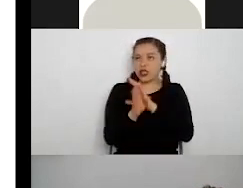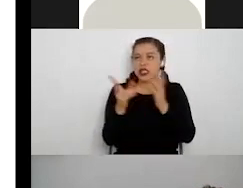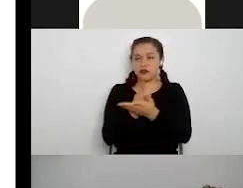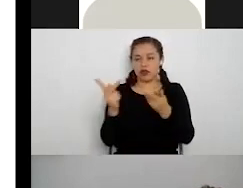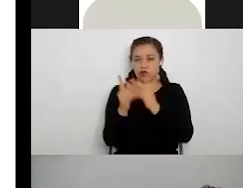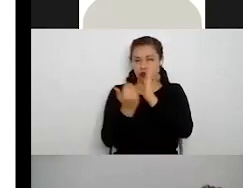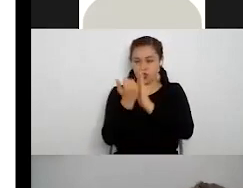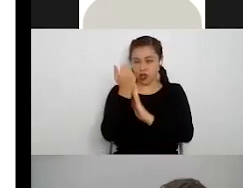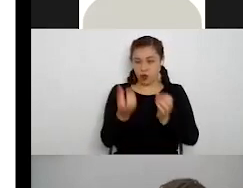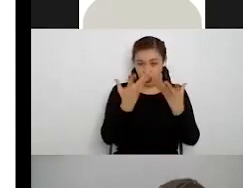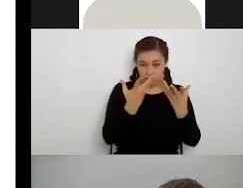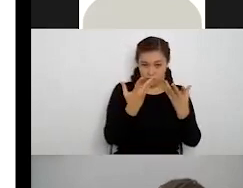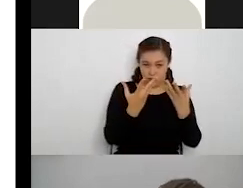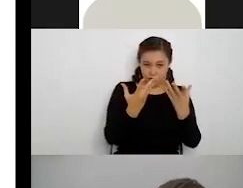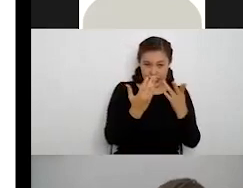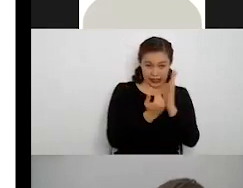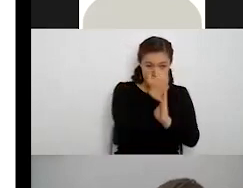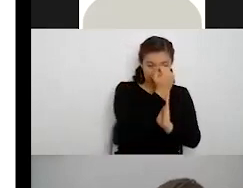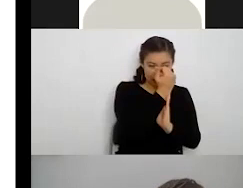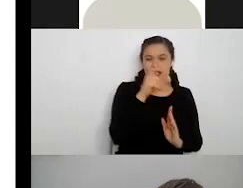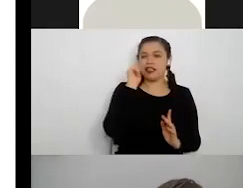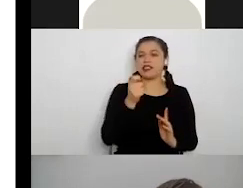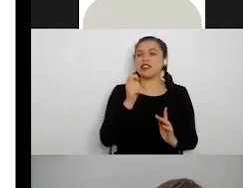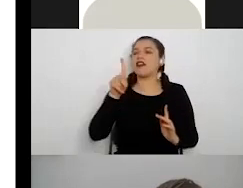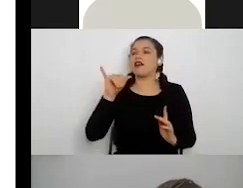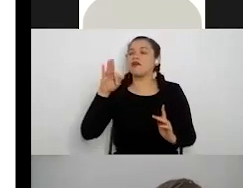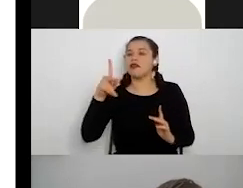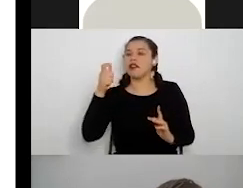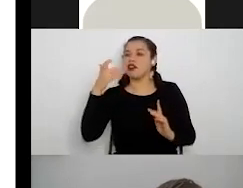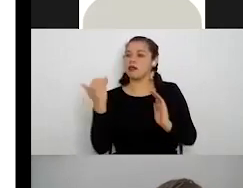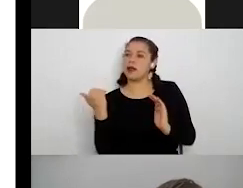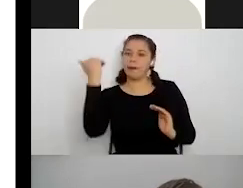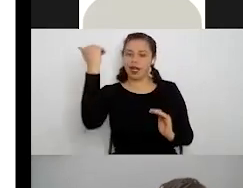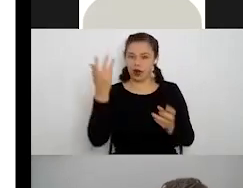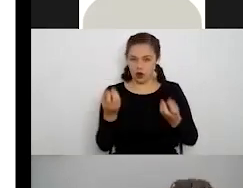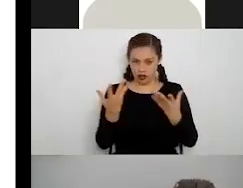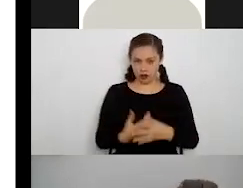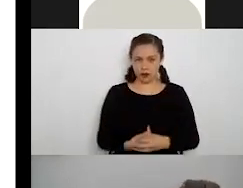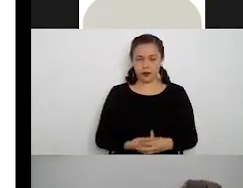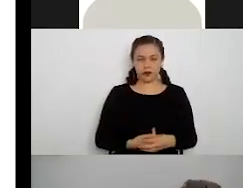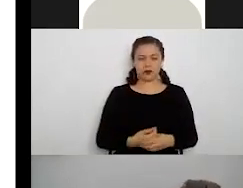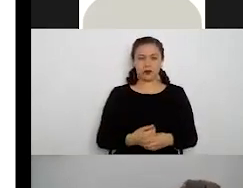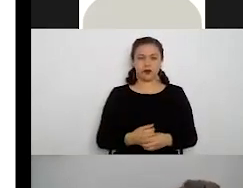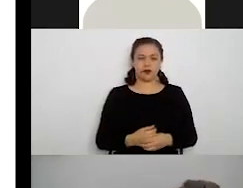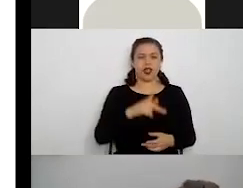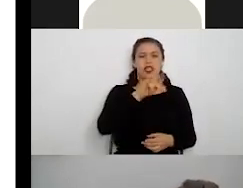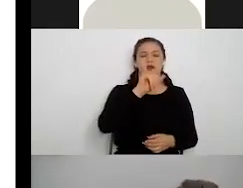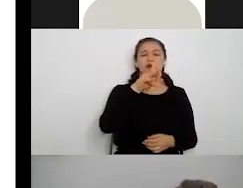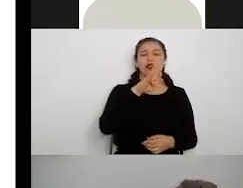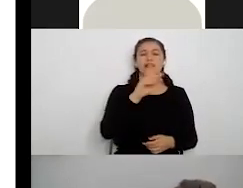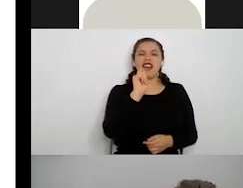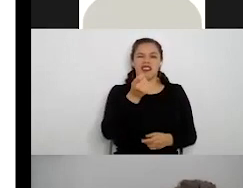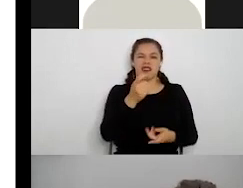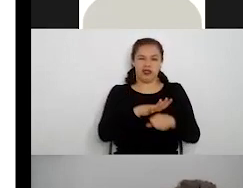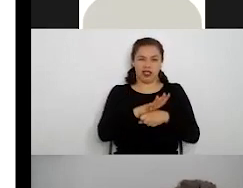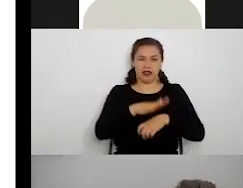el crecimiento del PIB y es el crecimiento de las economías, ¿no? ¿Qué es lo que compone el PIB? Todo esto, aunque suene un